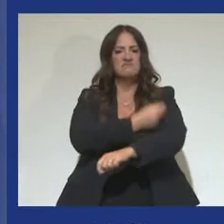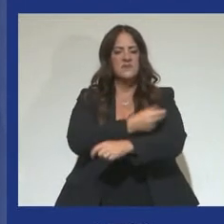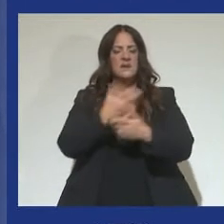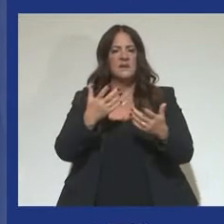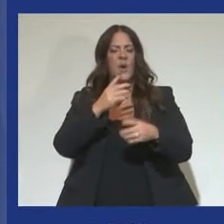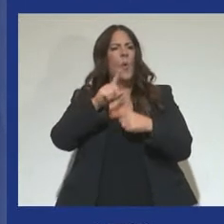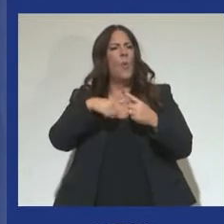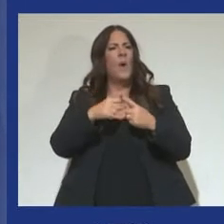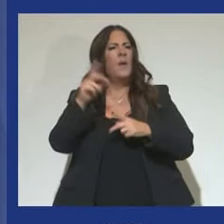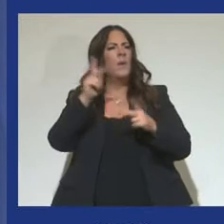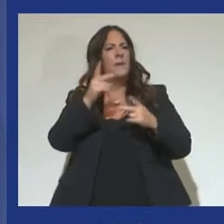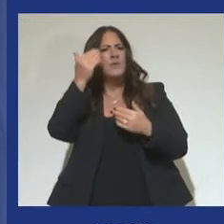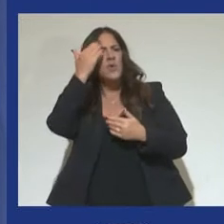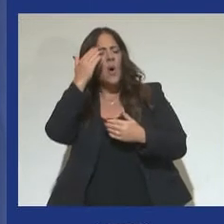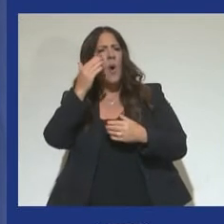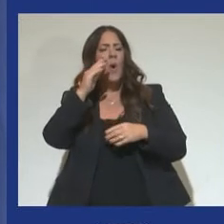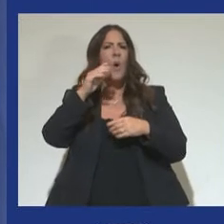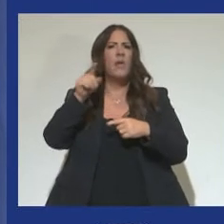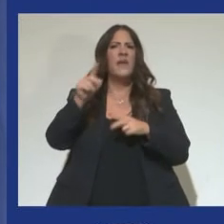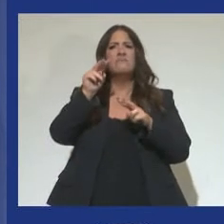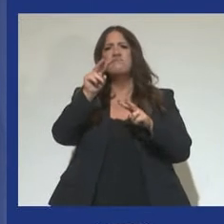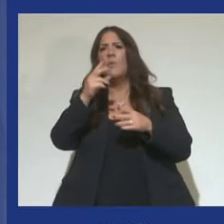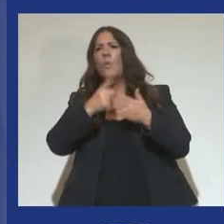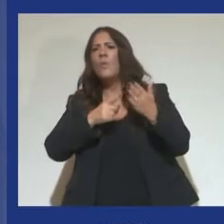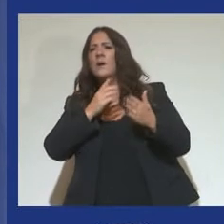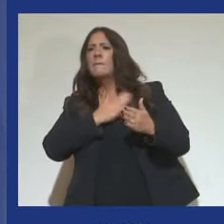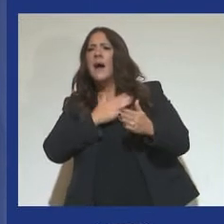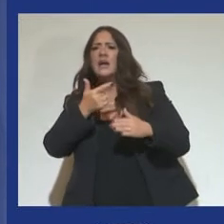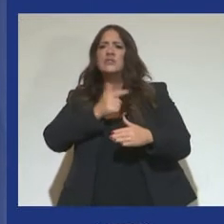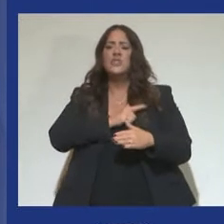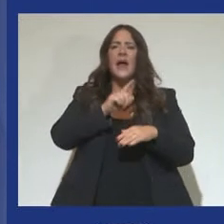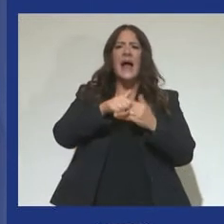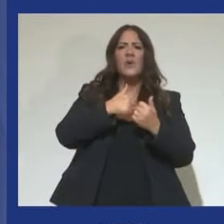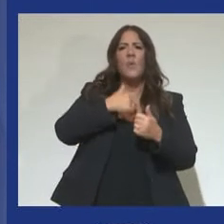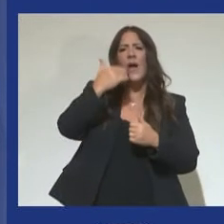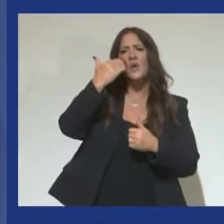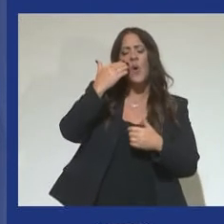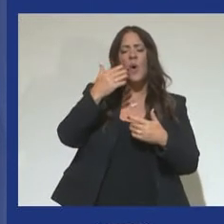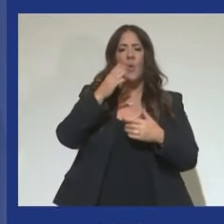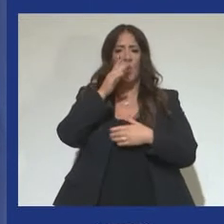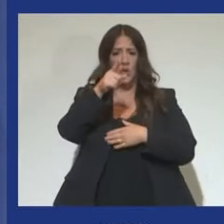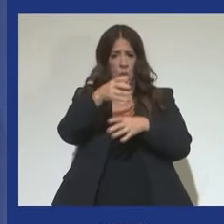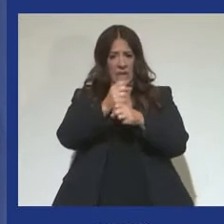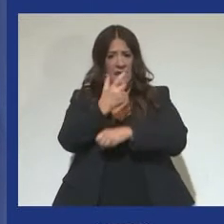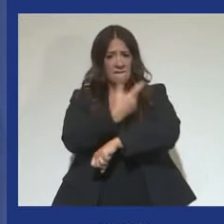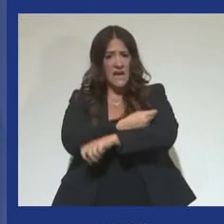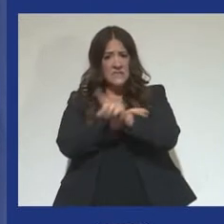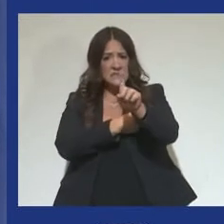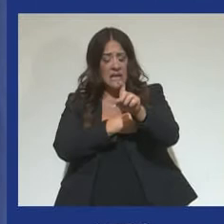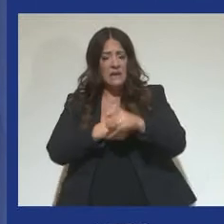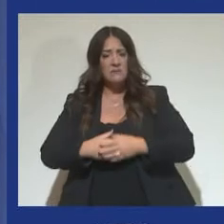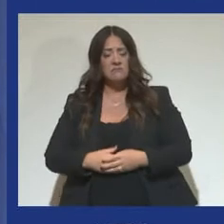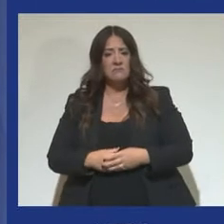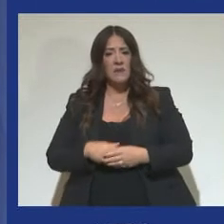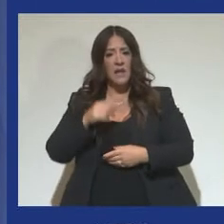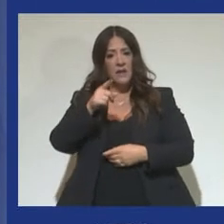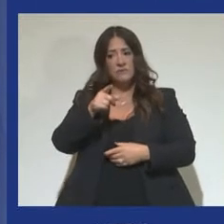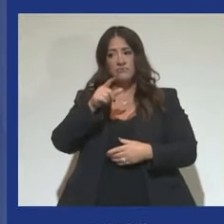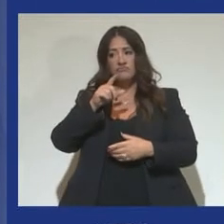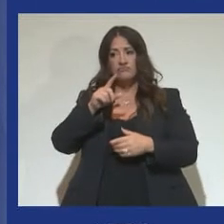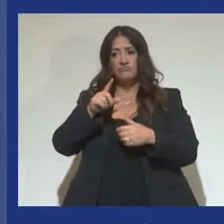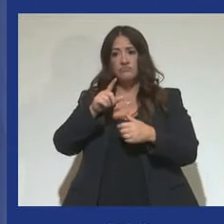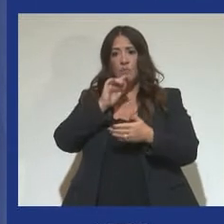va por ellas y cuando sabrá la gente que es su turno para recibir la vacuna y si usted se va a vacunar